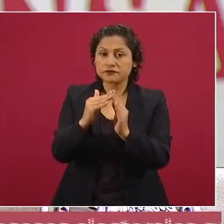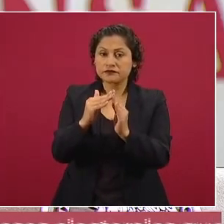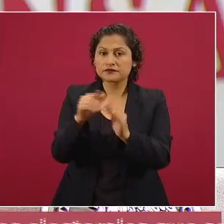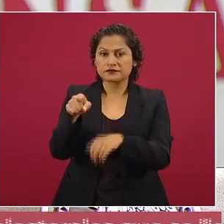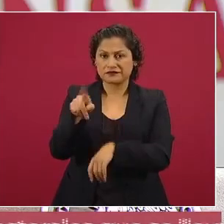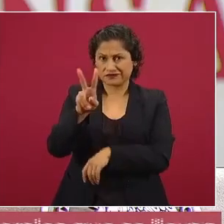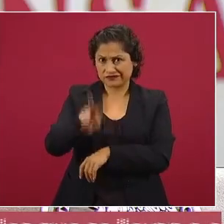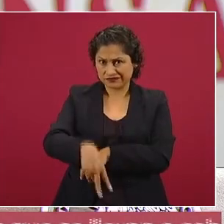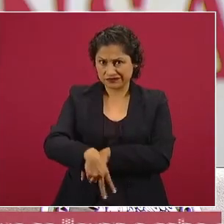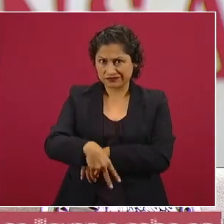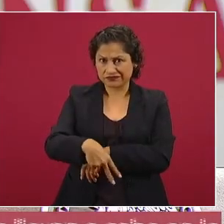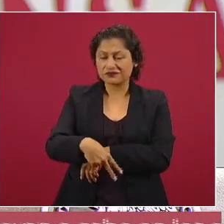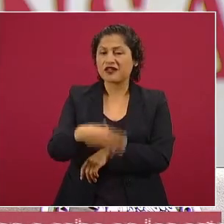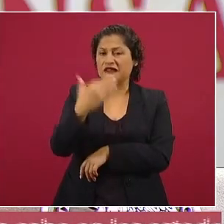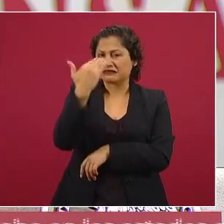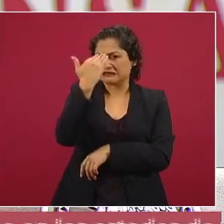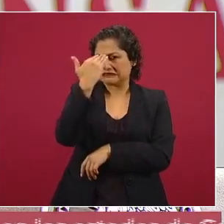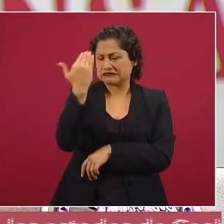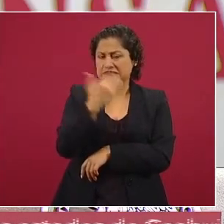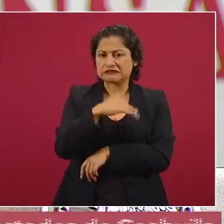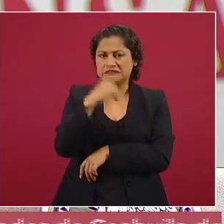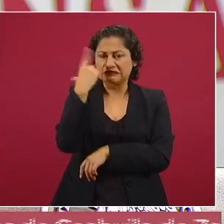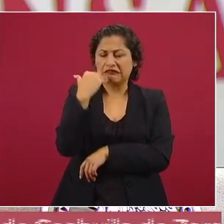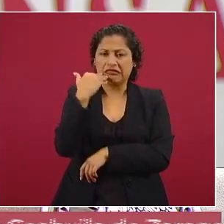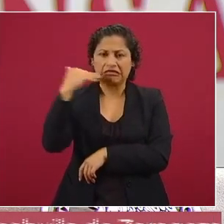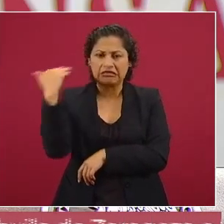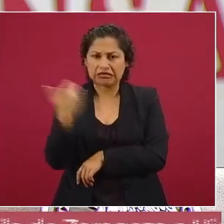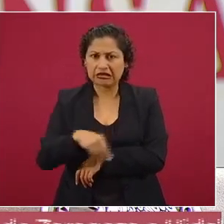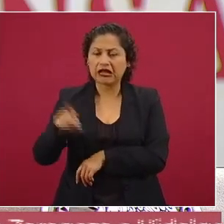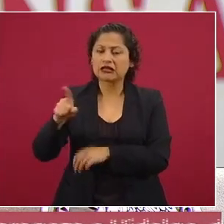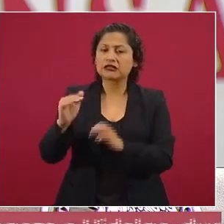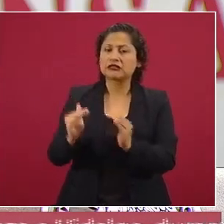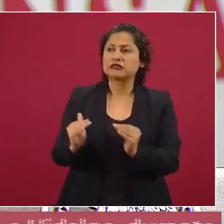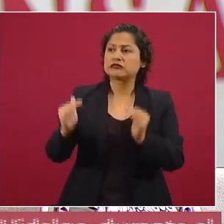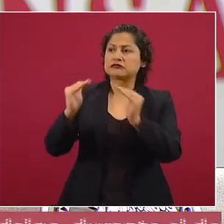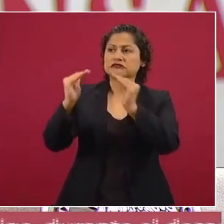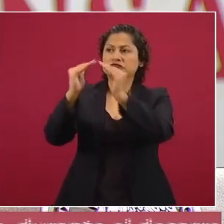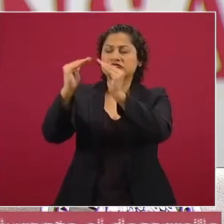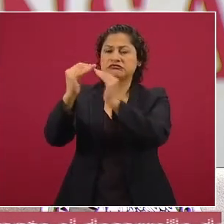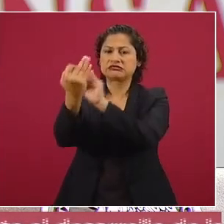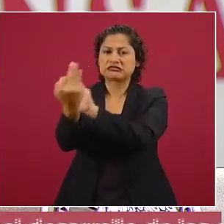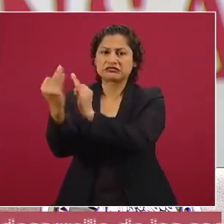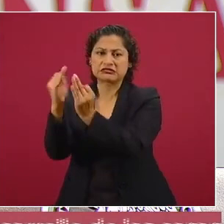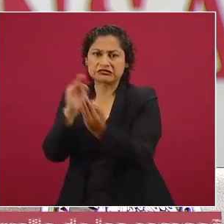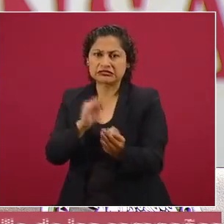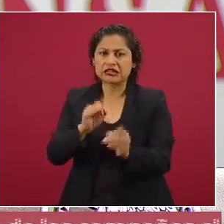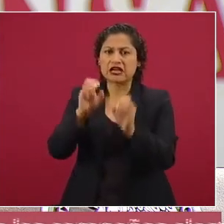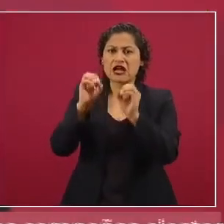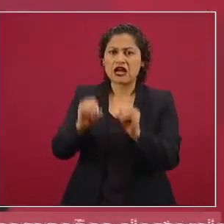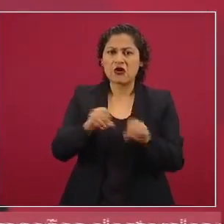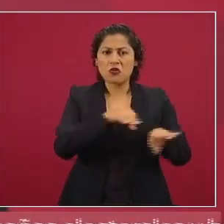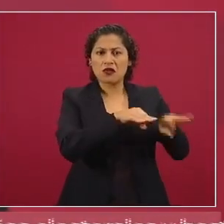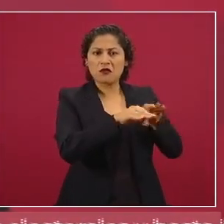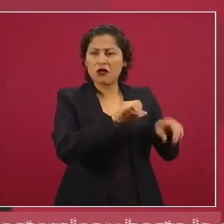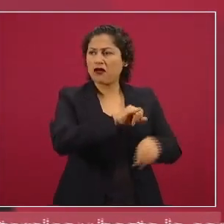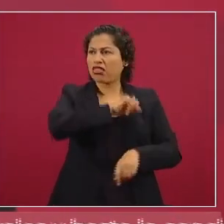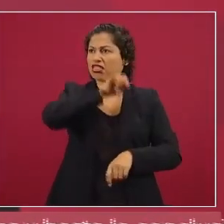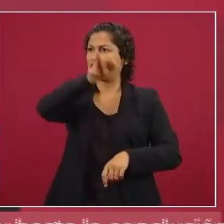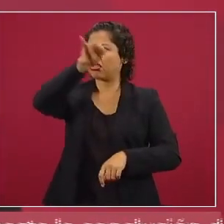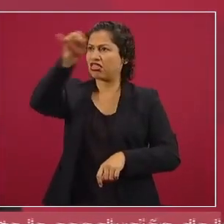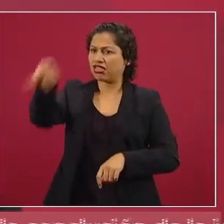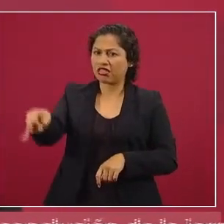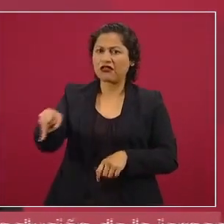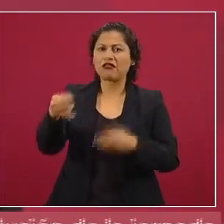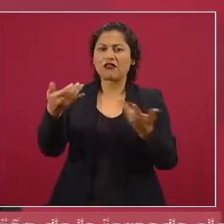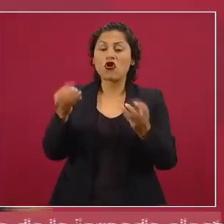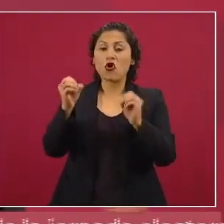mal hechas, en barrancas alejadísimas de los centros de trabajo, en